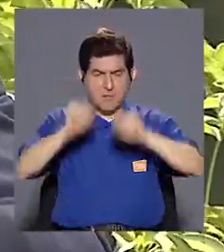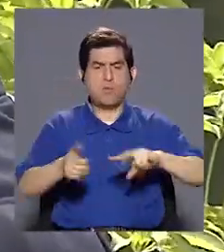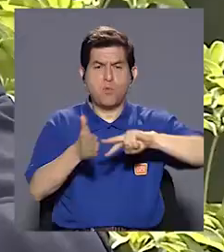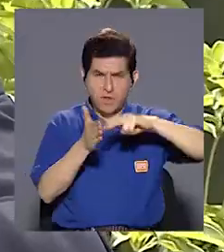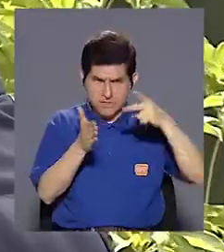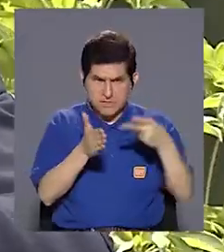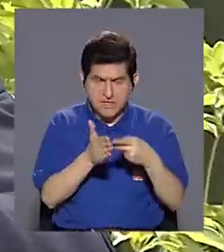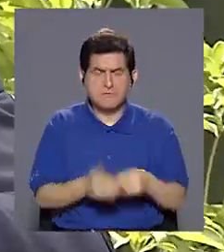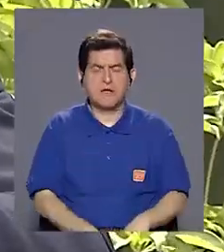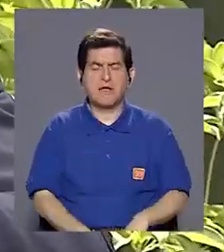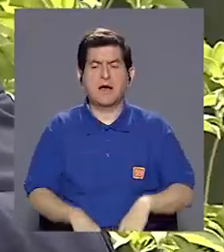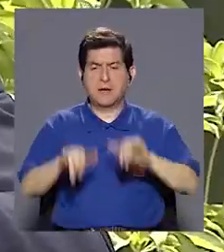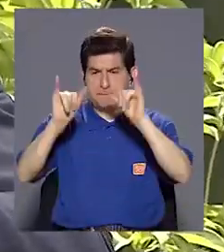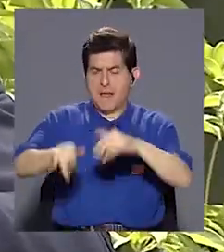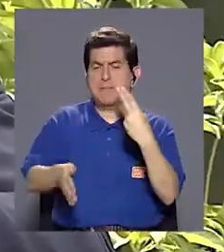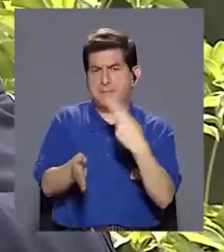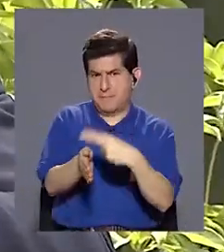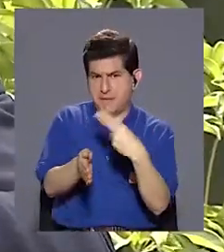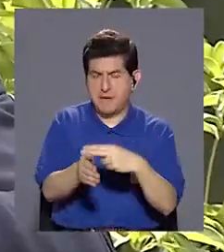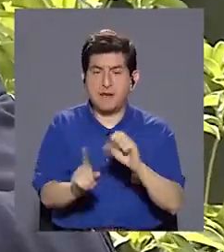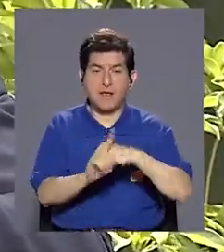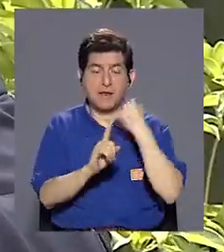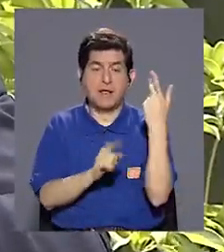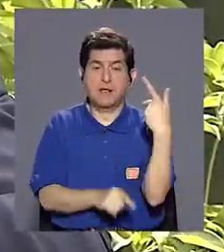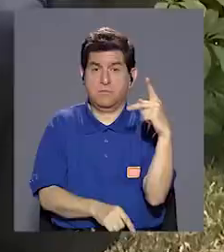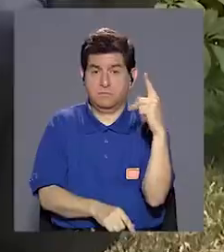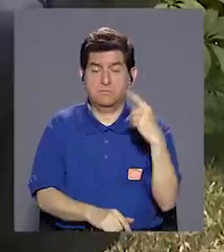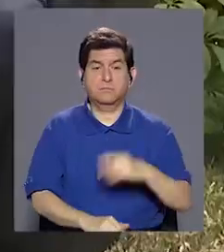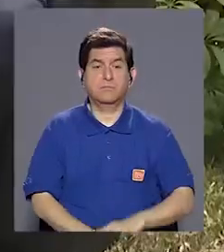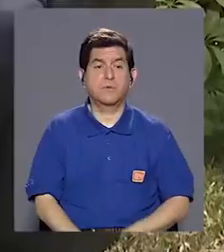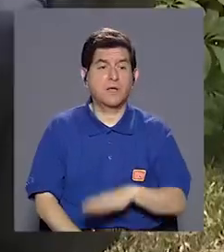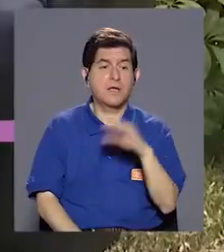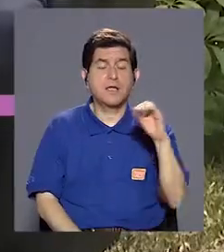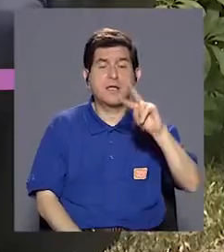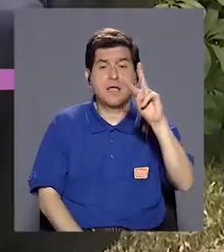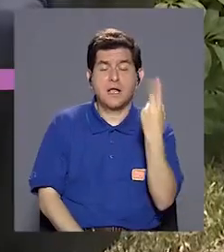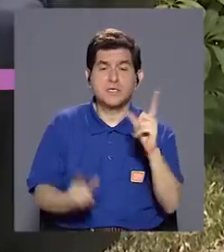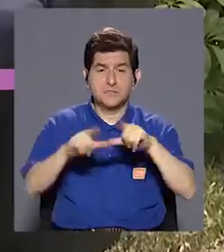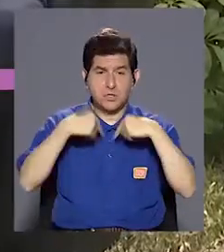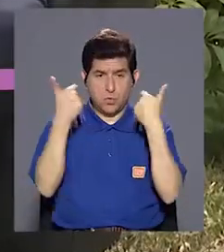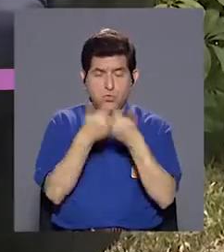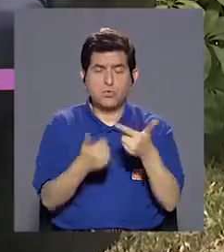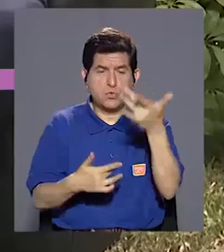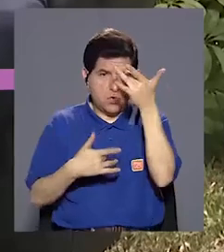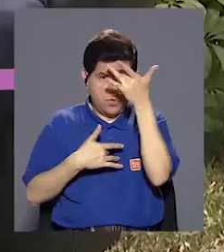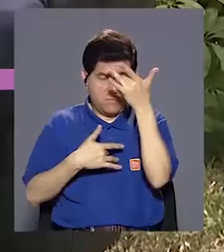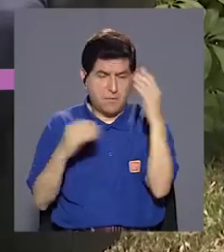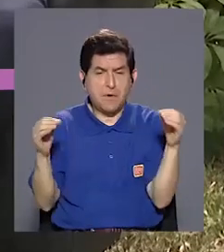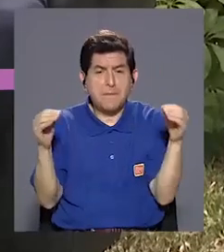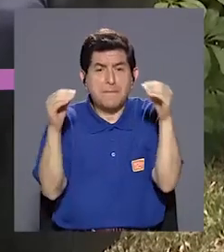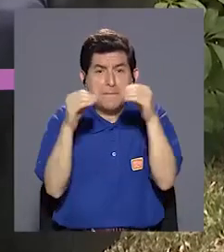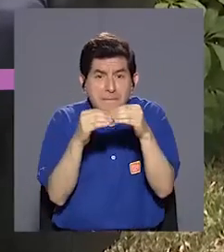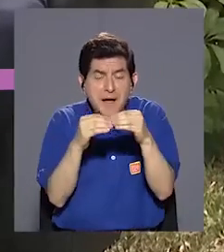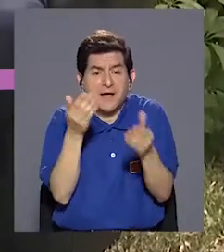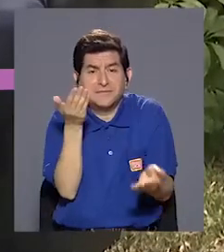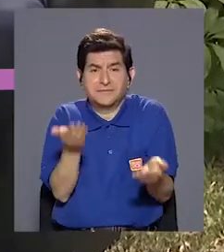llevarnos incluso a hospitalizarnos, ¿verdad? Si tenemos factores de riesgo. Y el segundo grupo de enfermedades que más